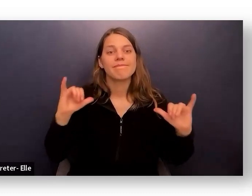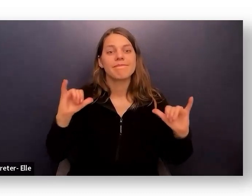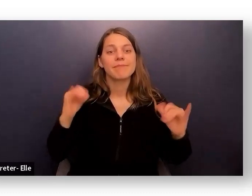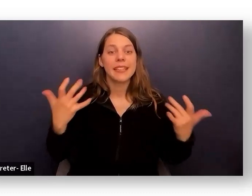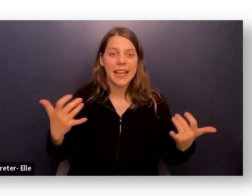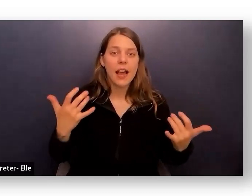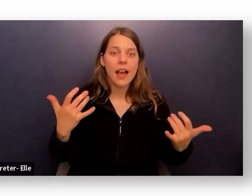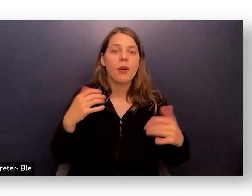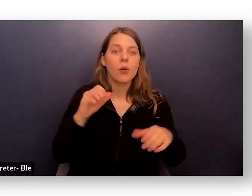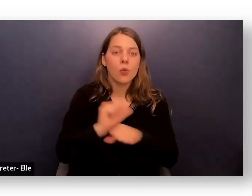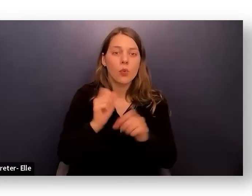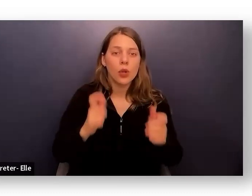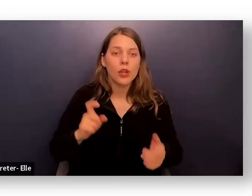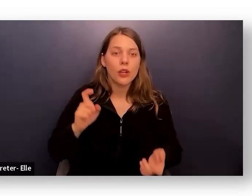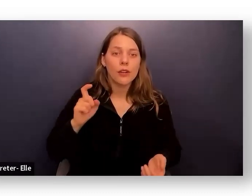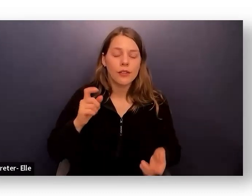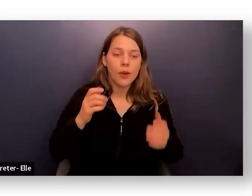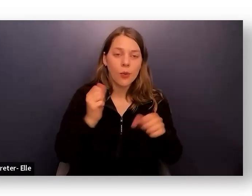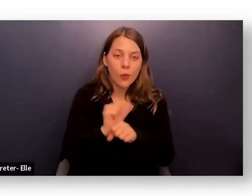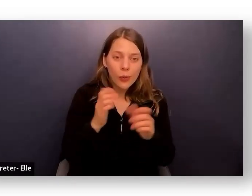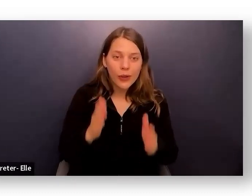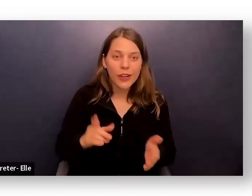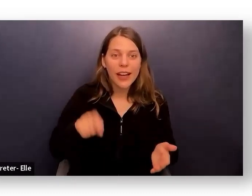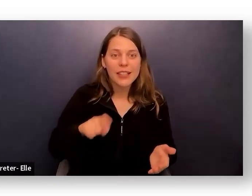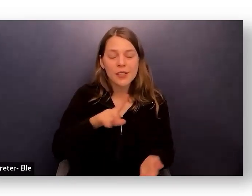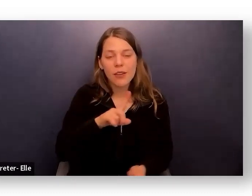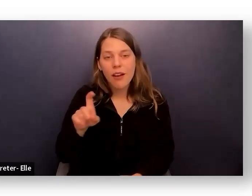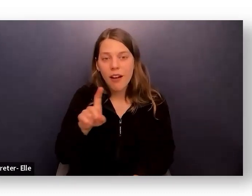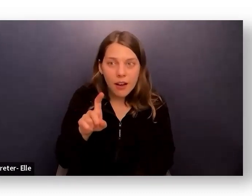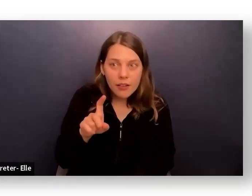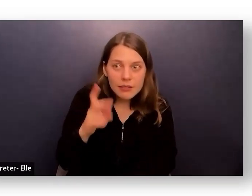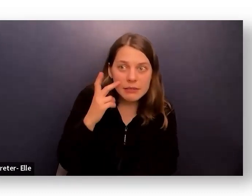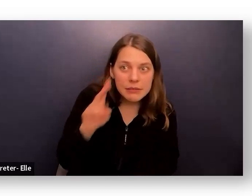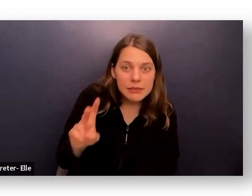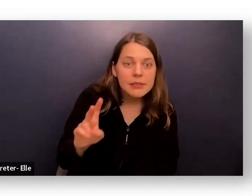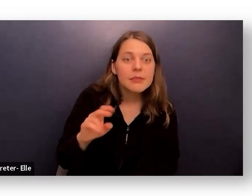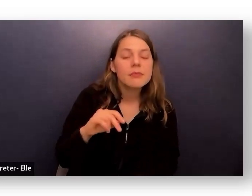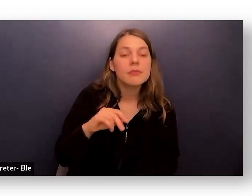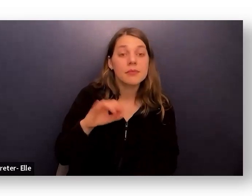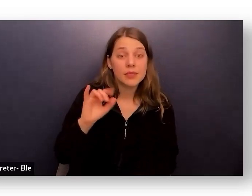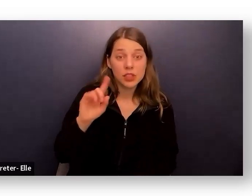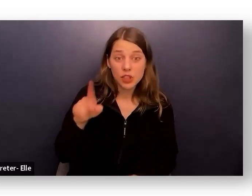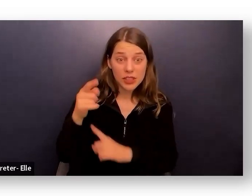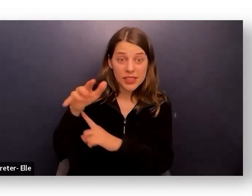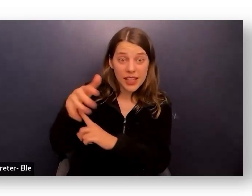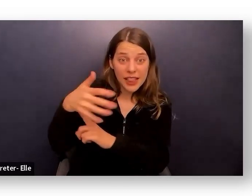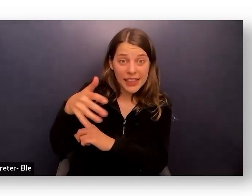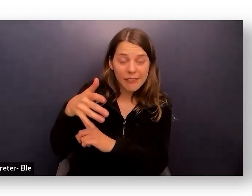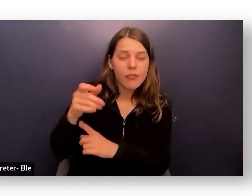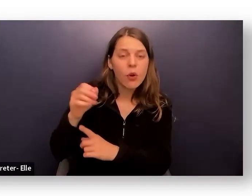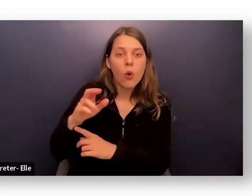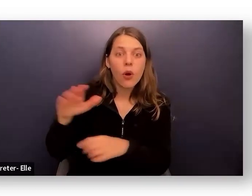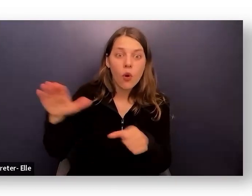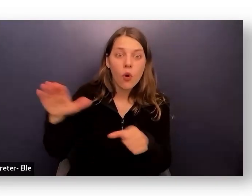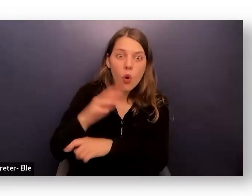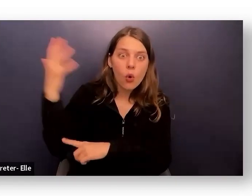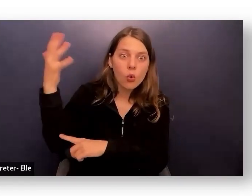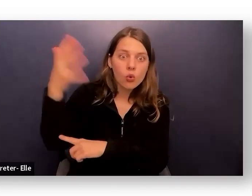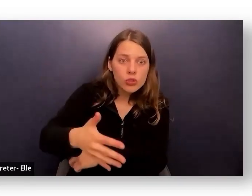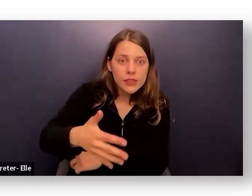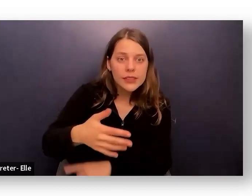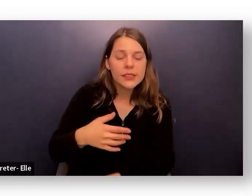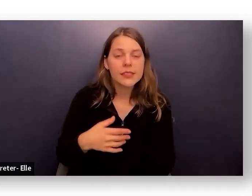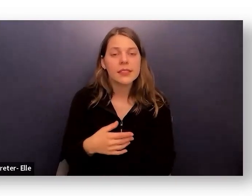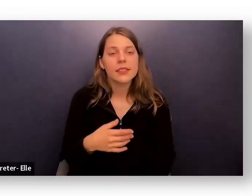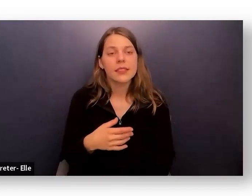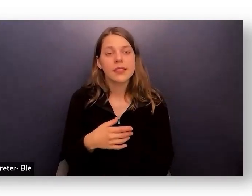Se apaga, luego se prende, luego se apaga otra vez. Entonces quieren ver si es una rama o fue